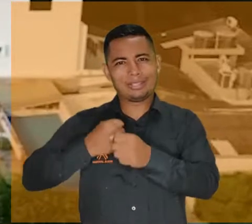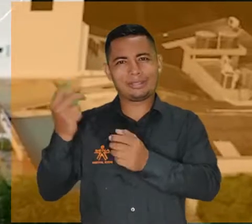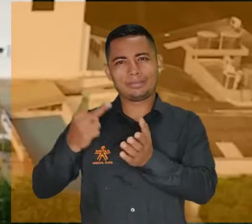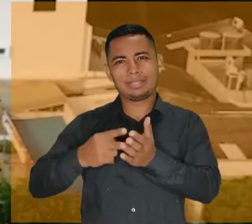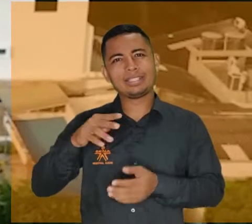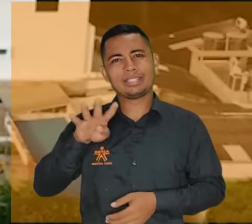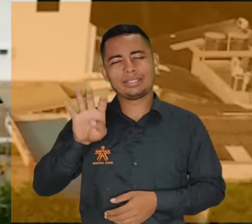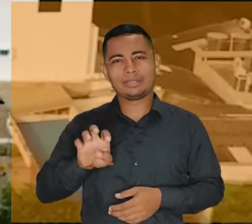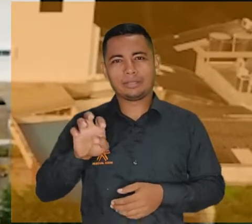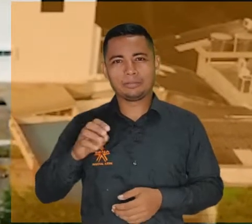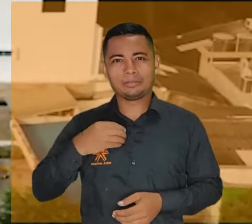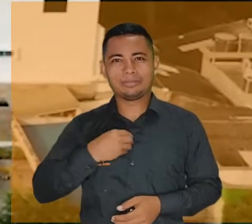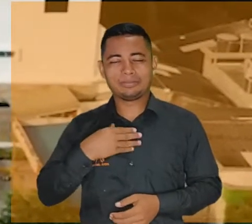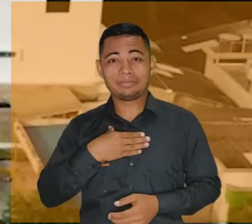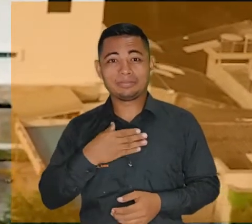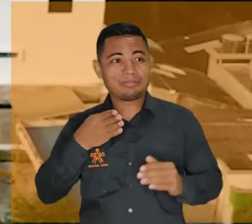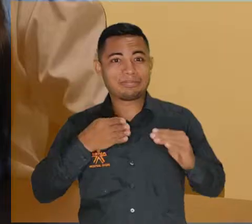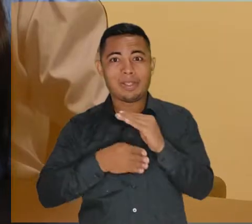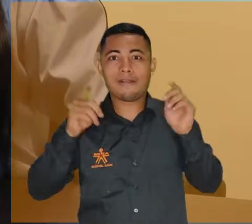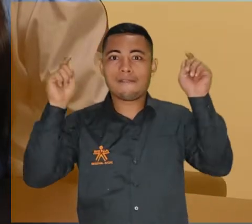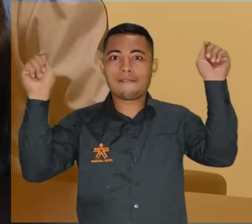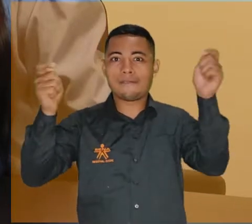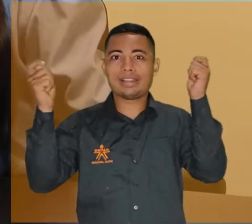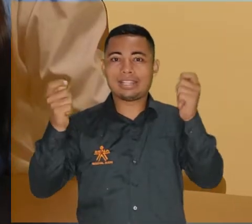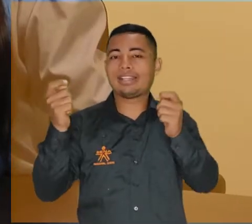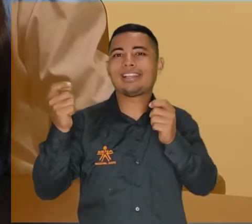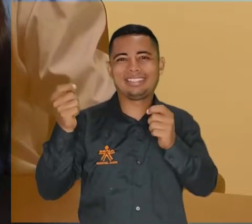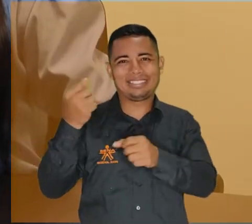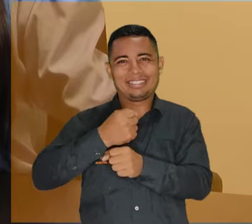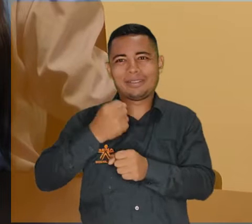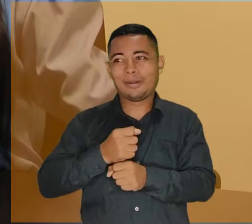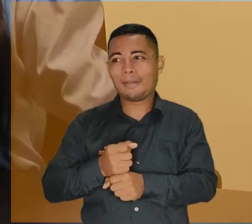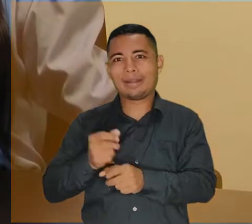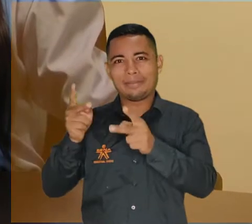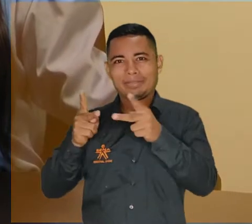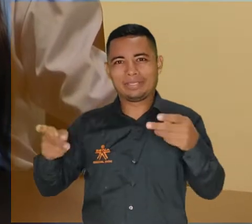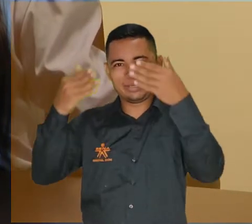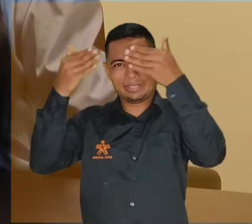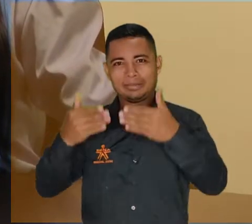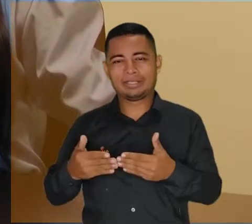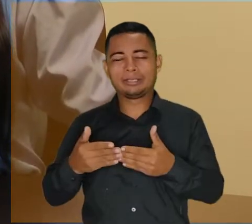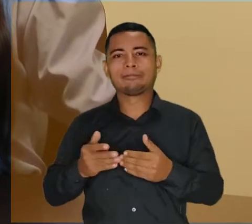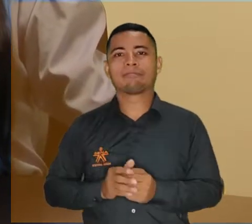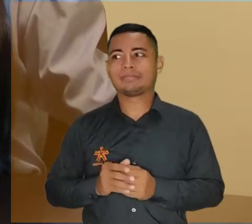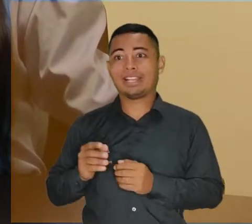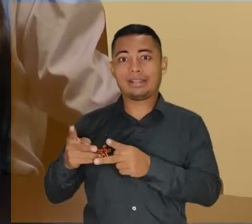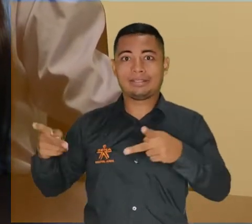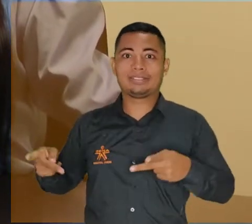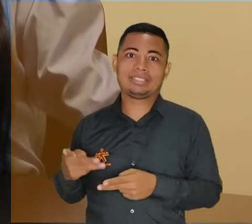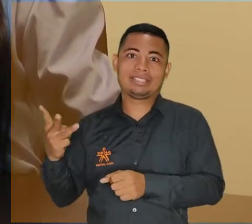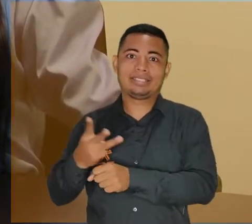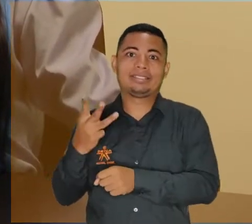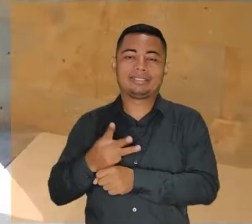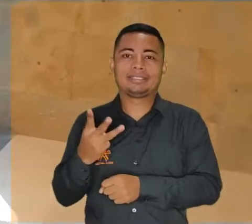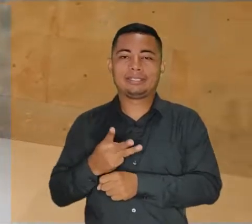En el 2019 tuve la oportunidad de ingresar a una feria de empleo para personas con discapacidad con la